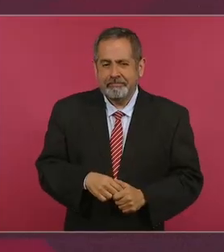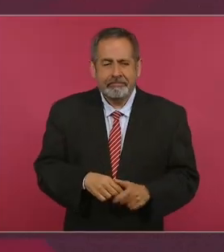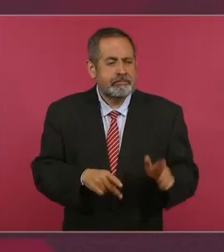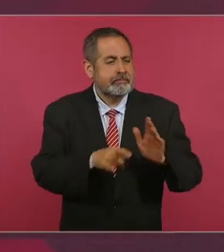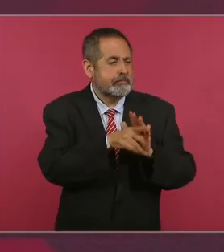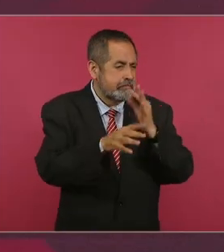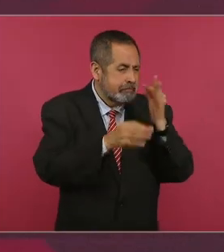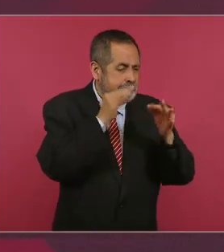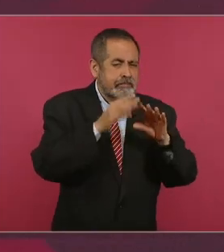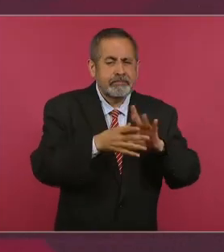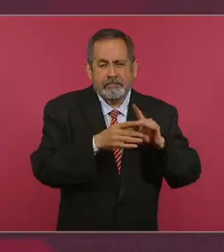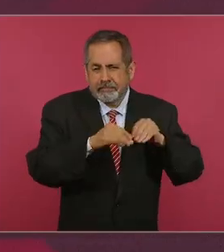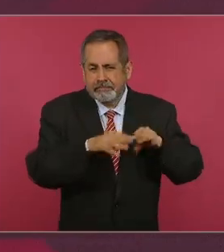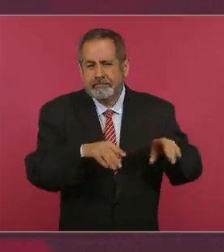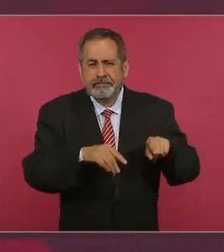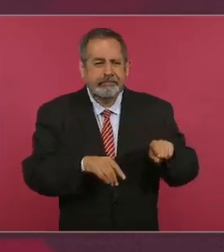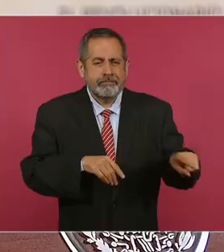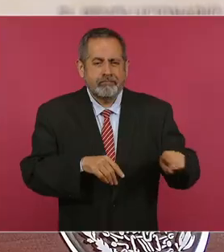los